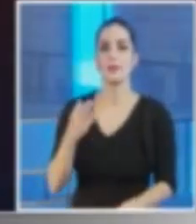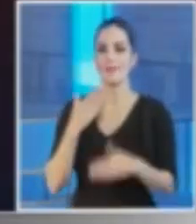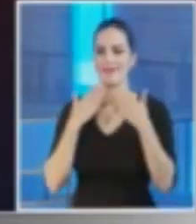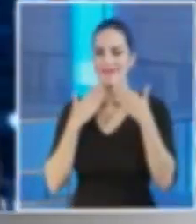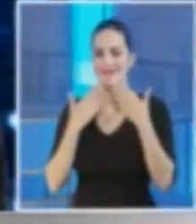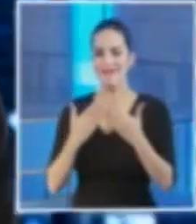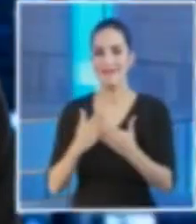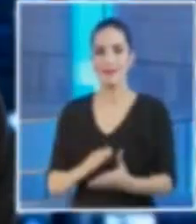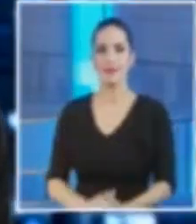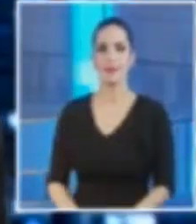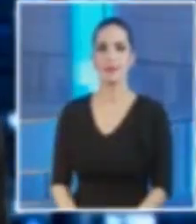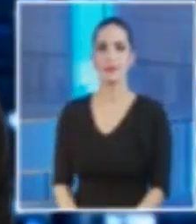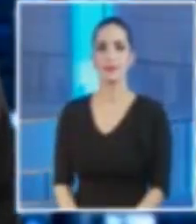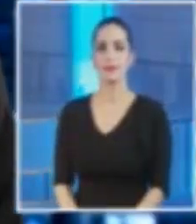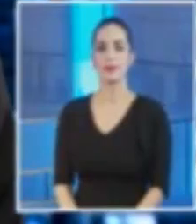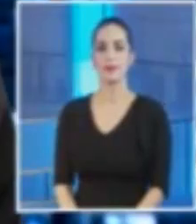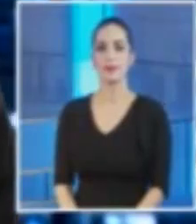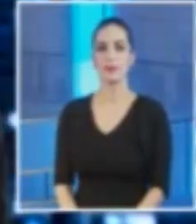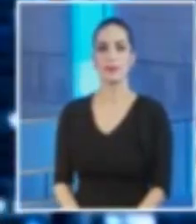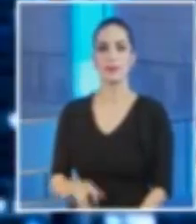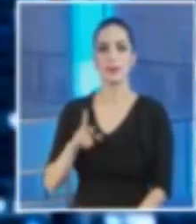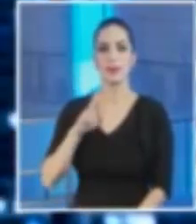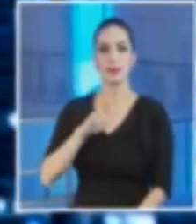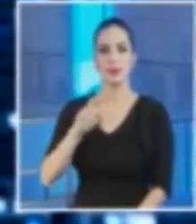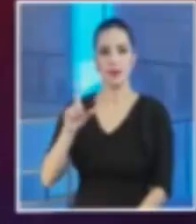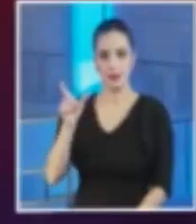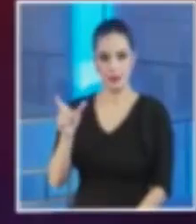gracias. Señor Ricardo Lombana.